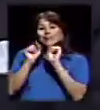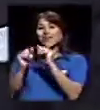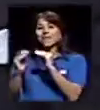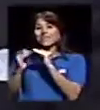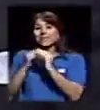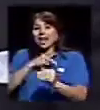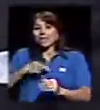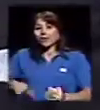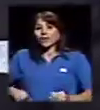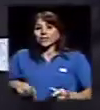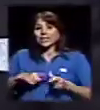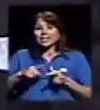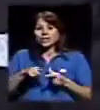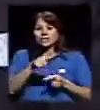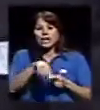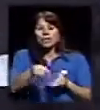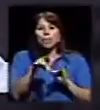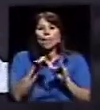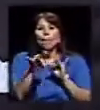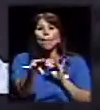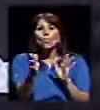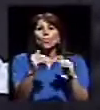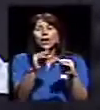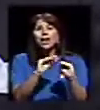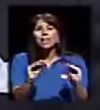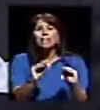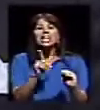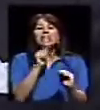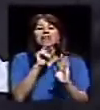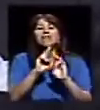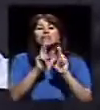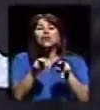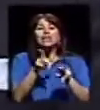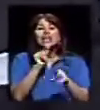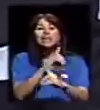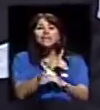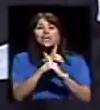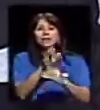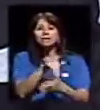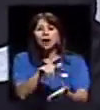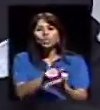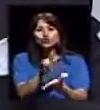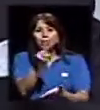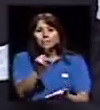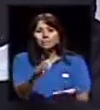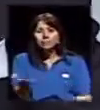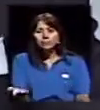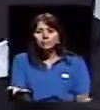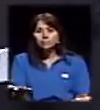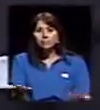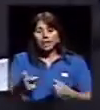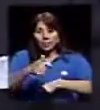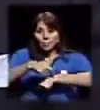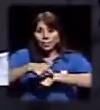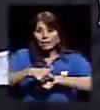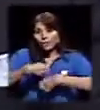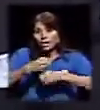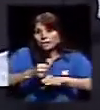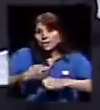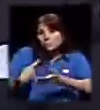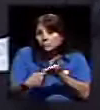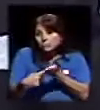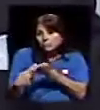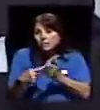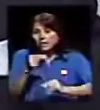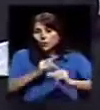la ciudad huérfana. ¿Quién responde y quién defiende a San José, verdad? Sí. A la hora, digamos, de las negociaciones y de la